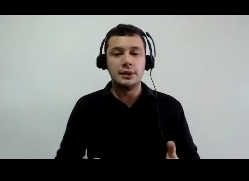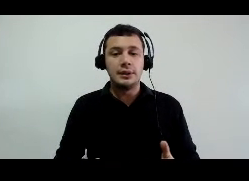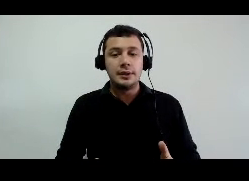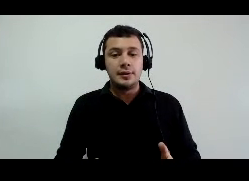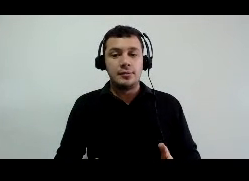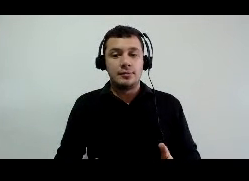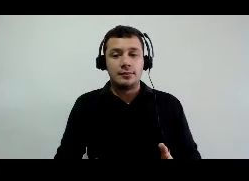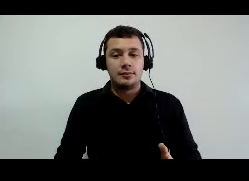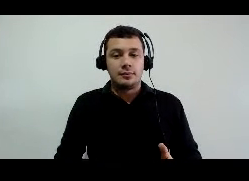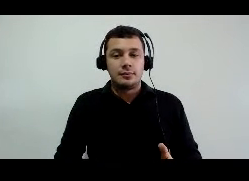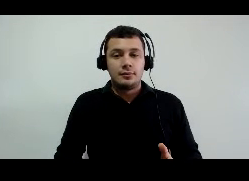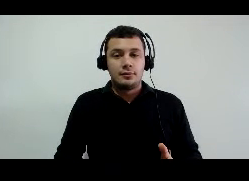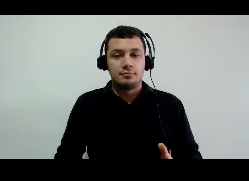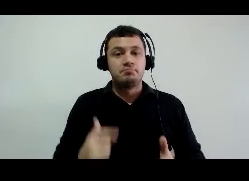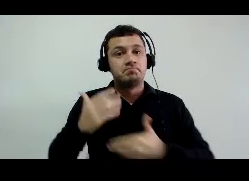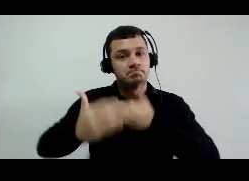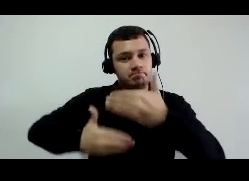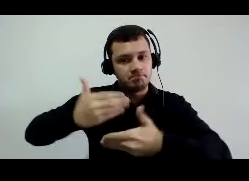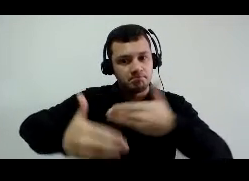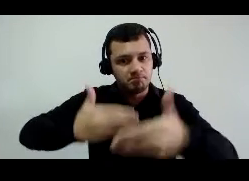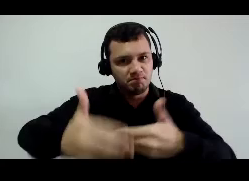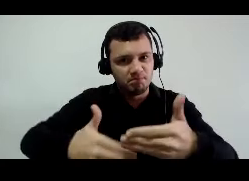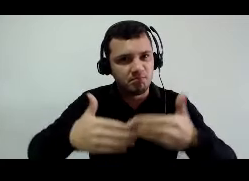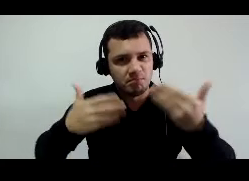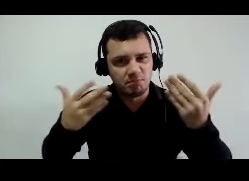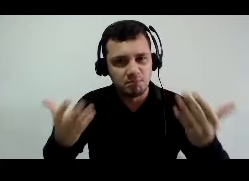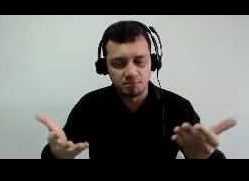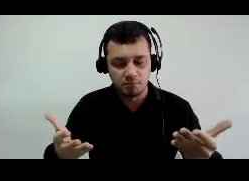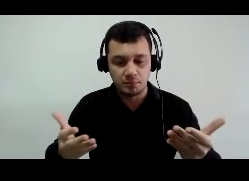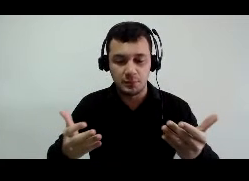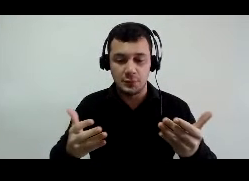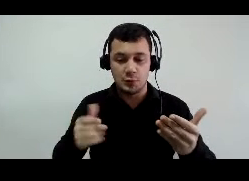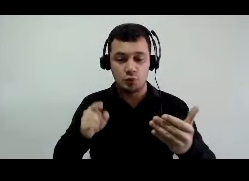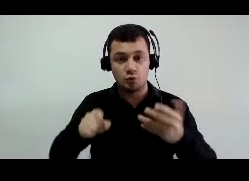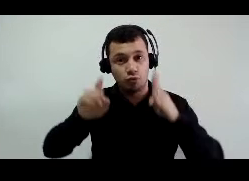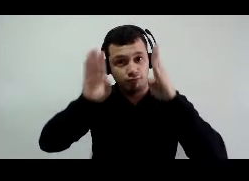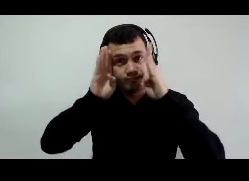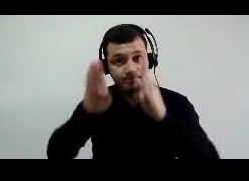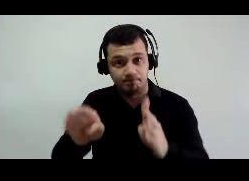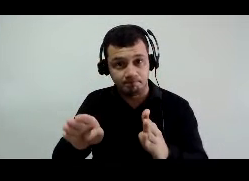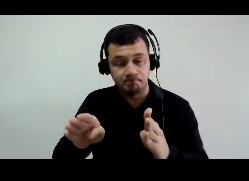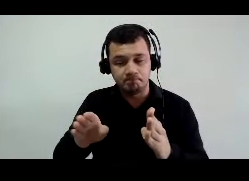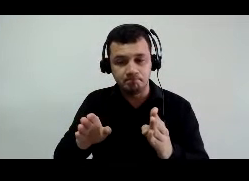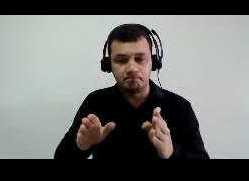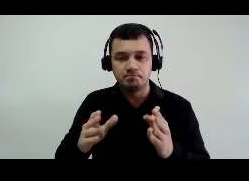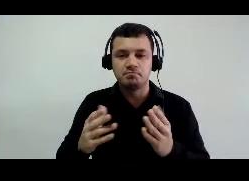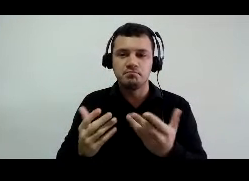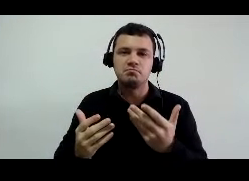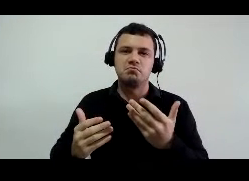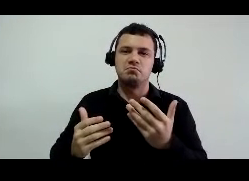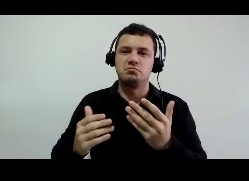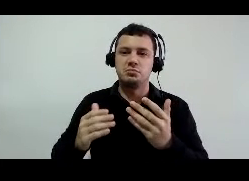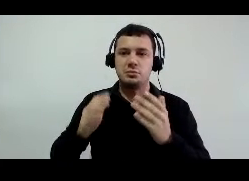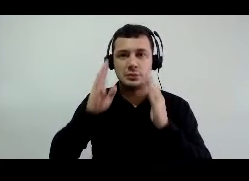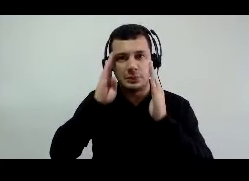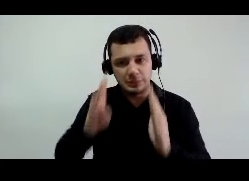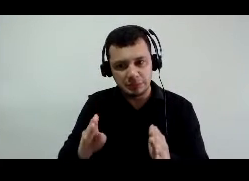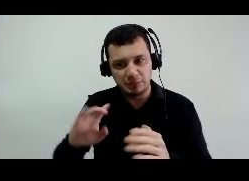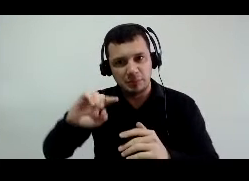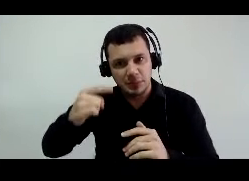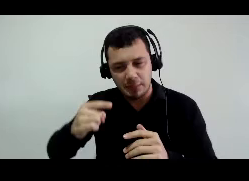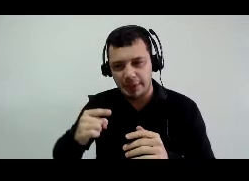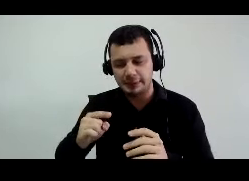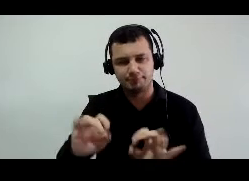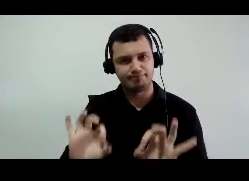estos procesos y procedimientos en el triaje, cuando hacemos un triaje adecuado, cuando hacemos una